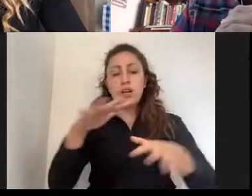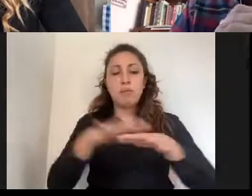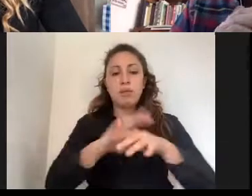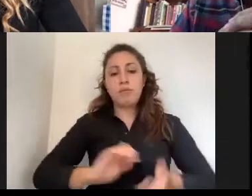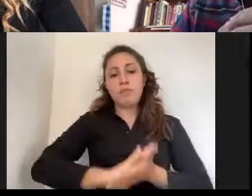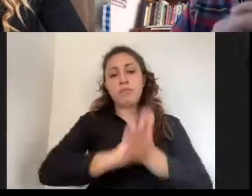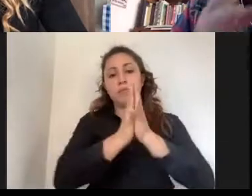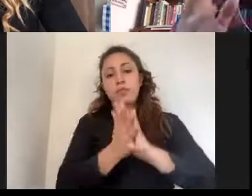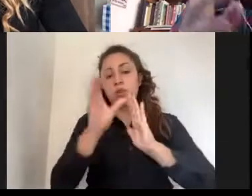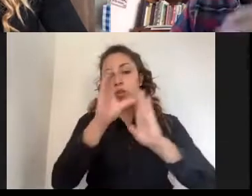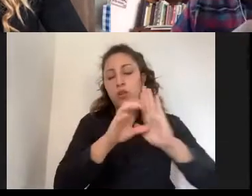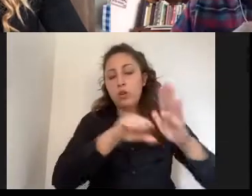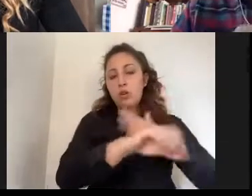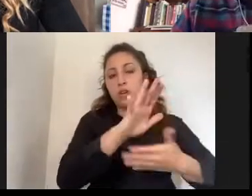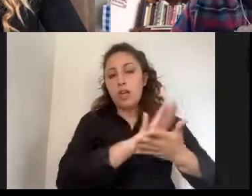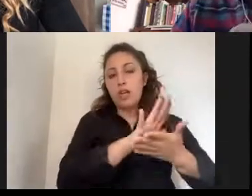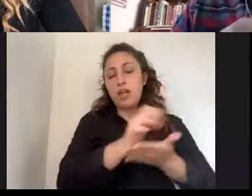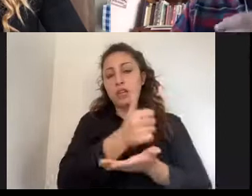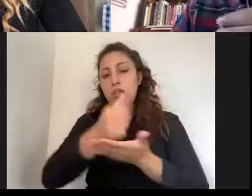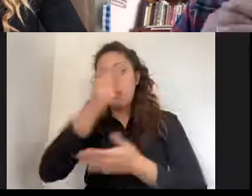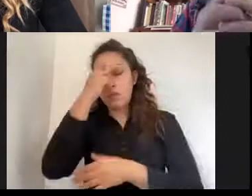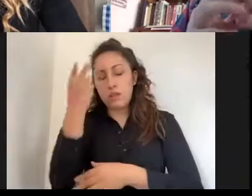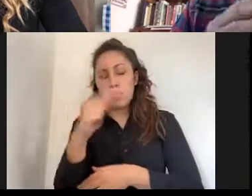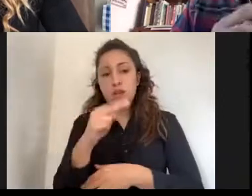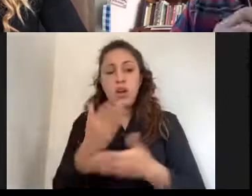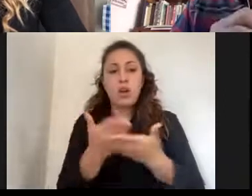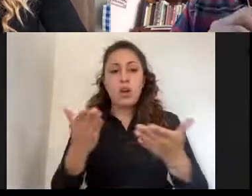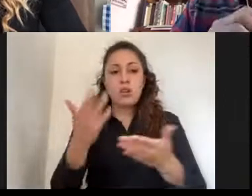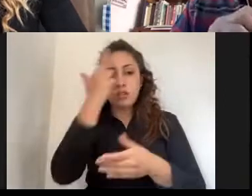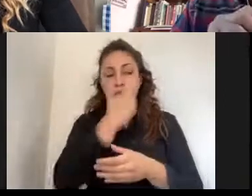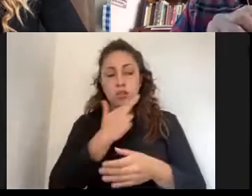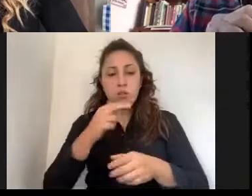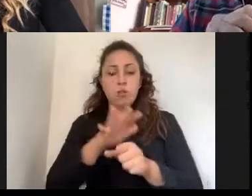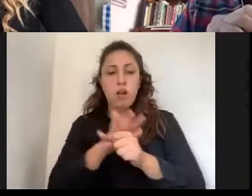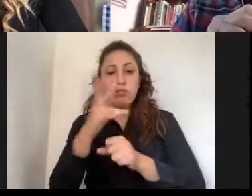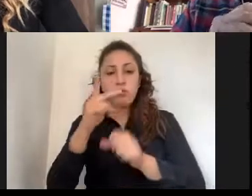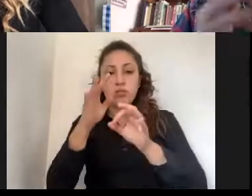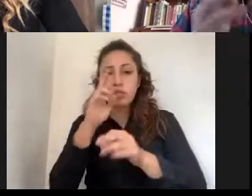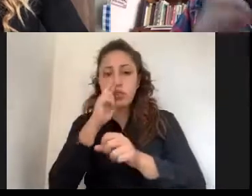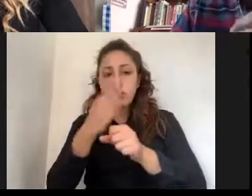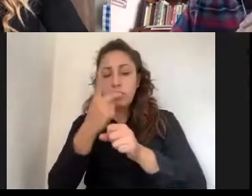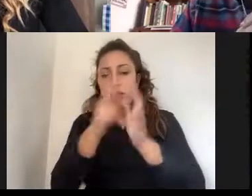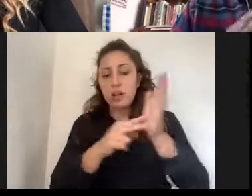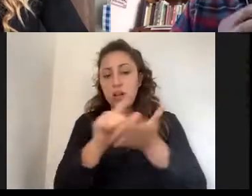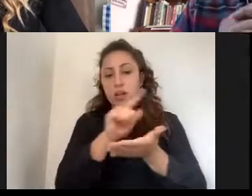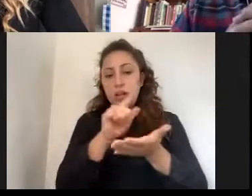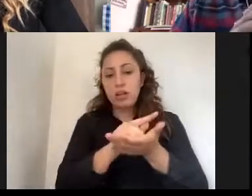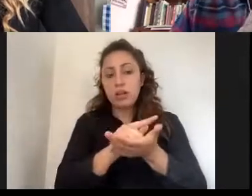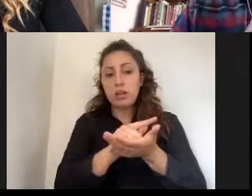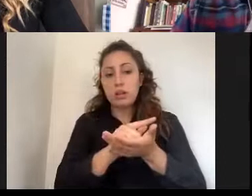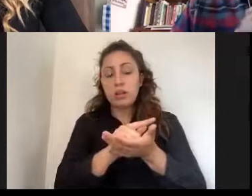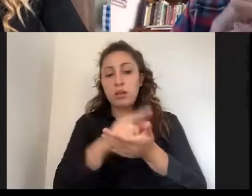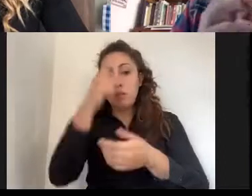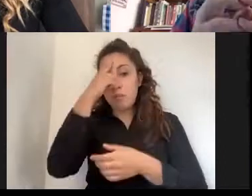para la Ciudad de México, y entonces sí habrá que ver qué competencias se tienen para legislar en este sentido, pero en este punto